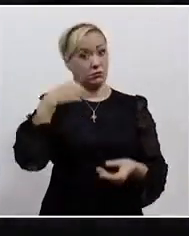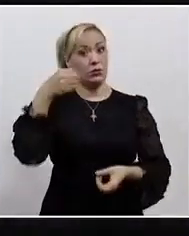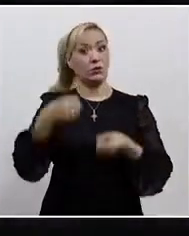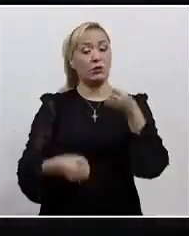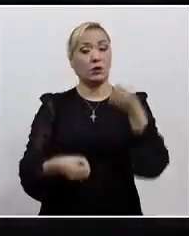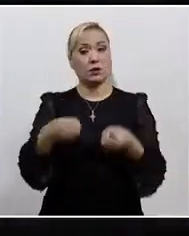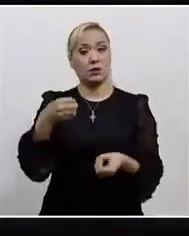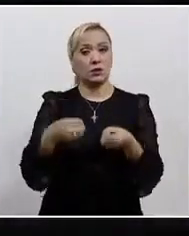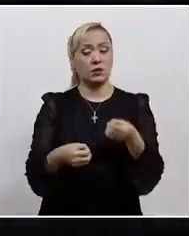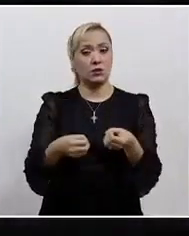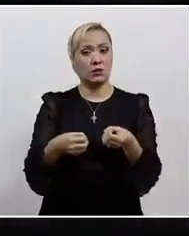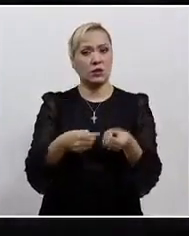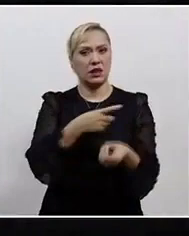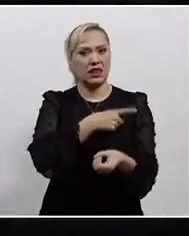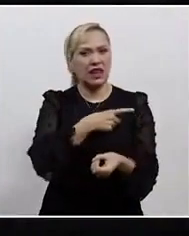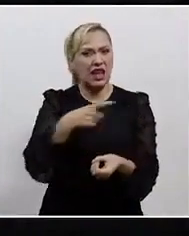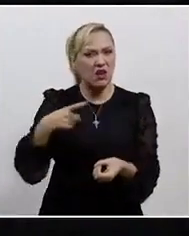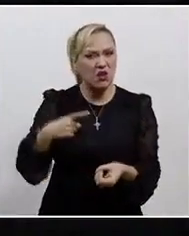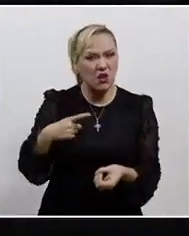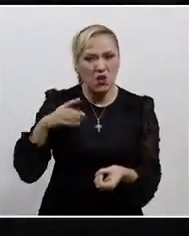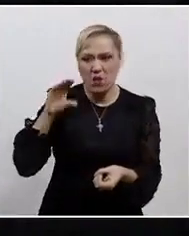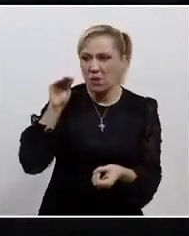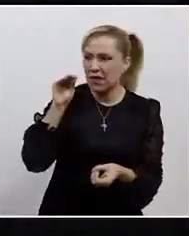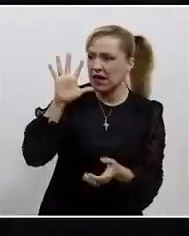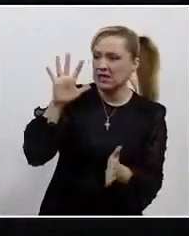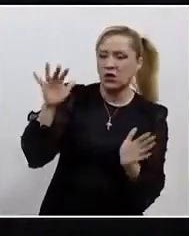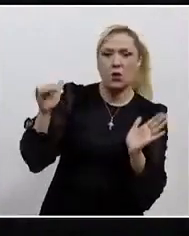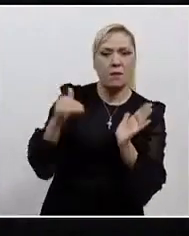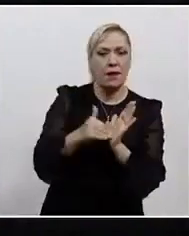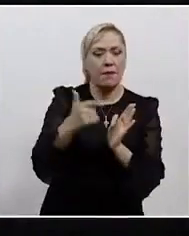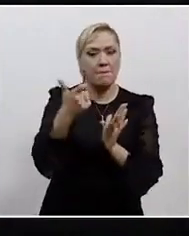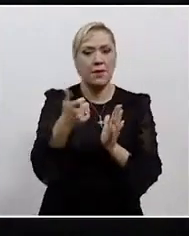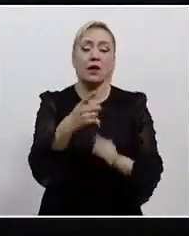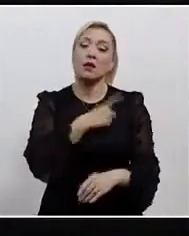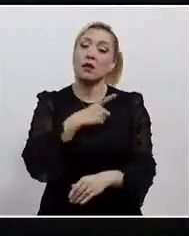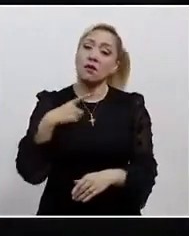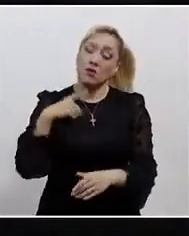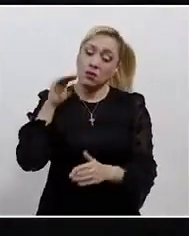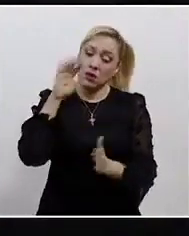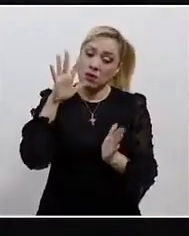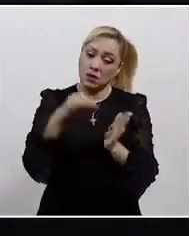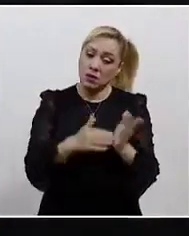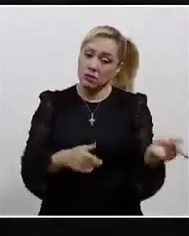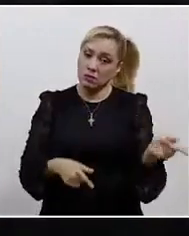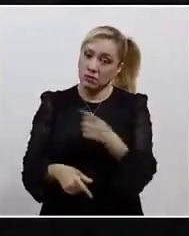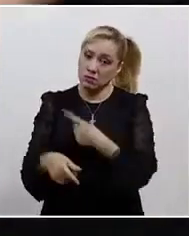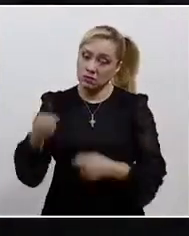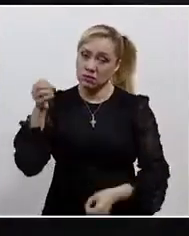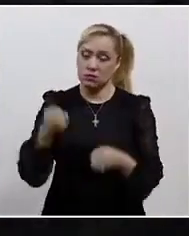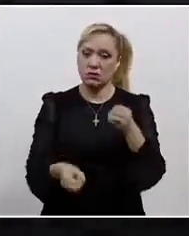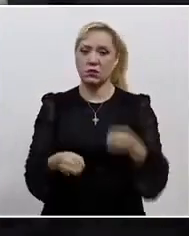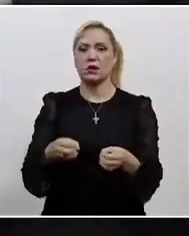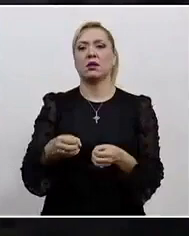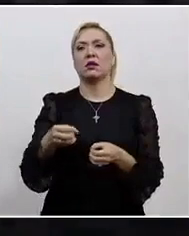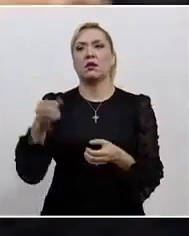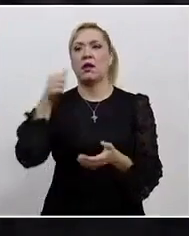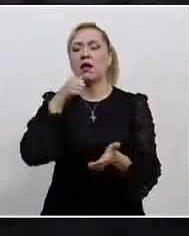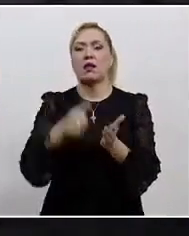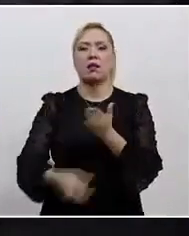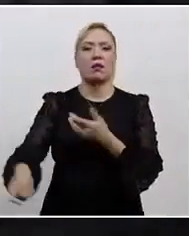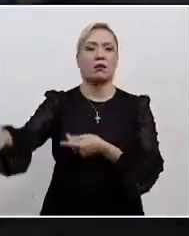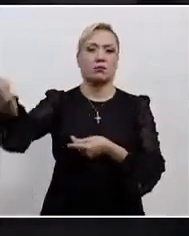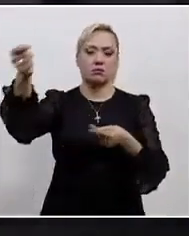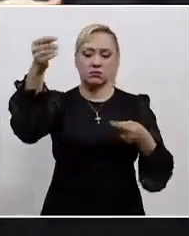mercantil por una supuesta deuda de 95 mil pesos. Le dicen, debes 95 mil pesos. Va el actuario, le notifica al